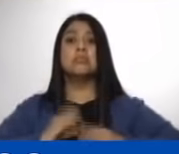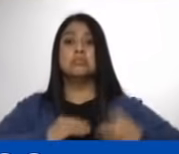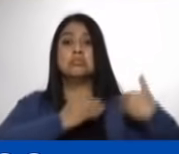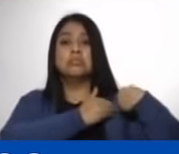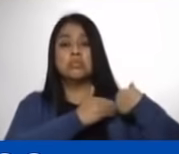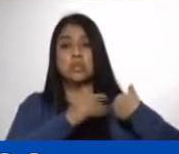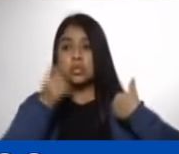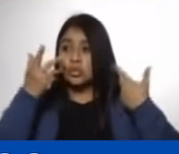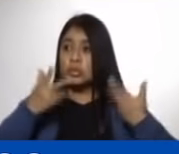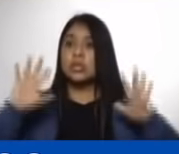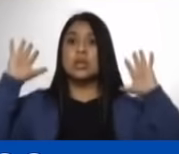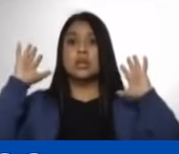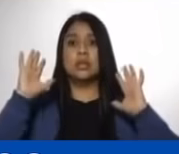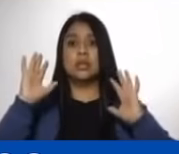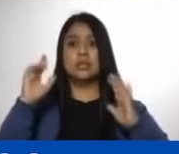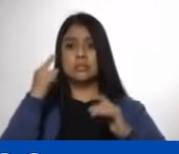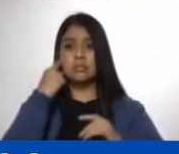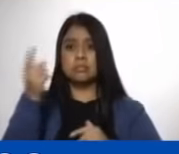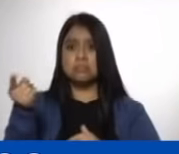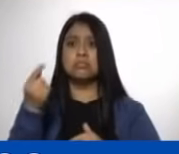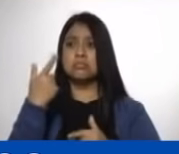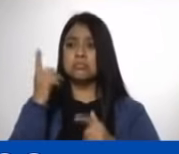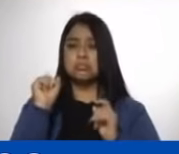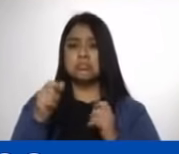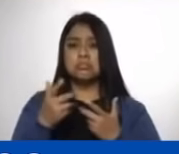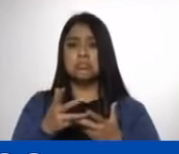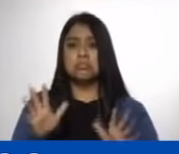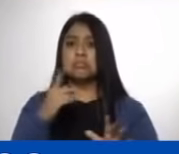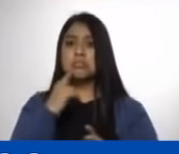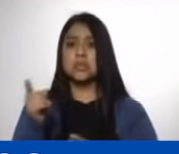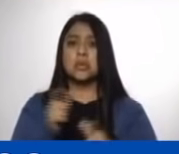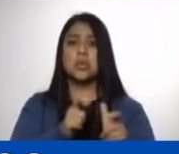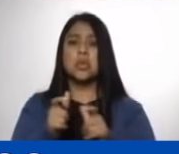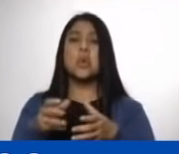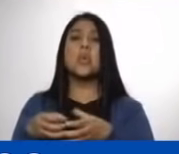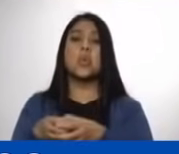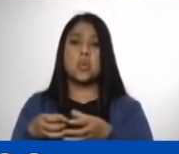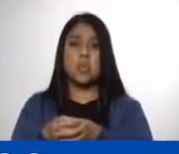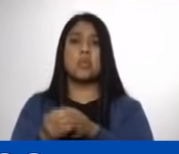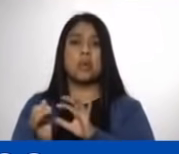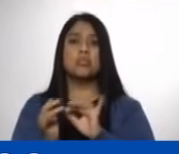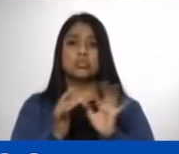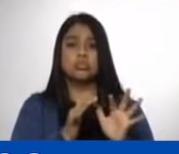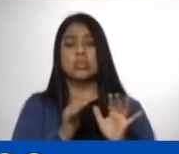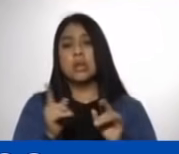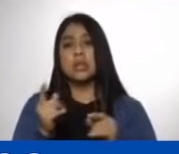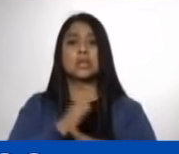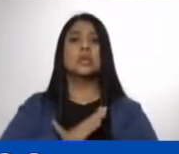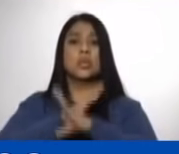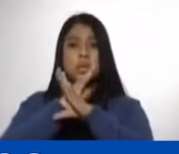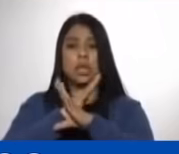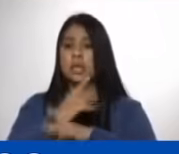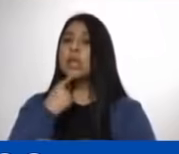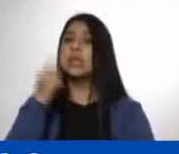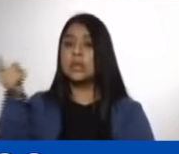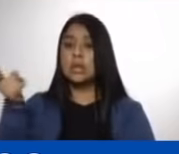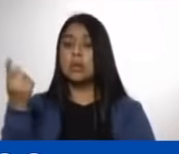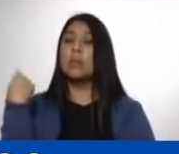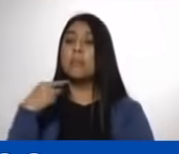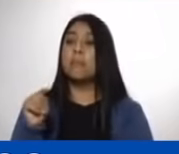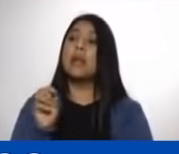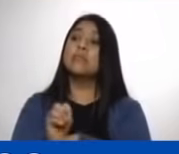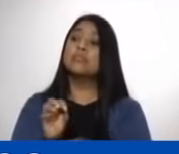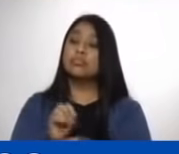a poner, disponer de un grupo significativo de elementos de seguridad para disuadir